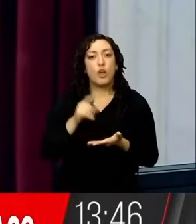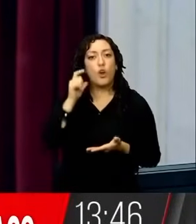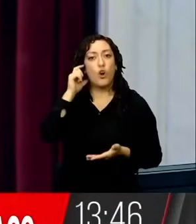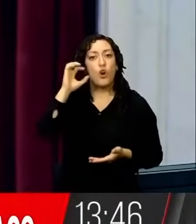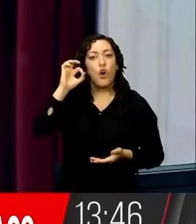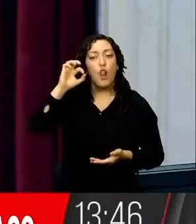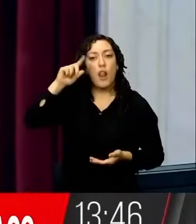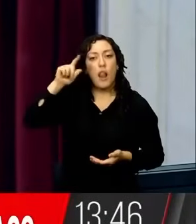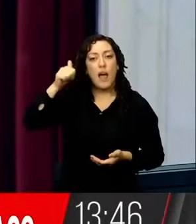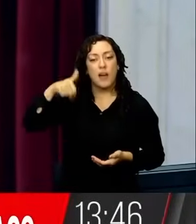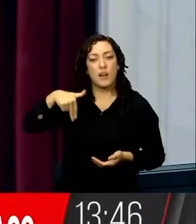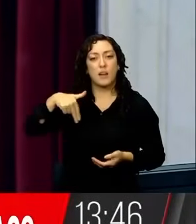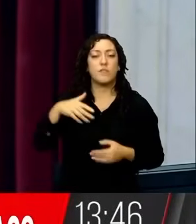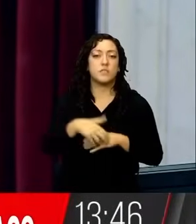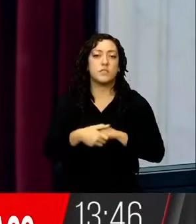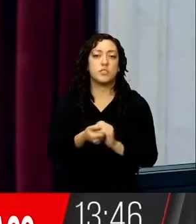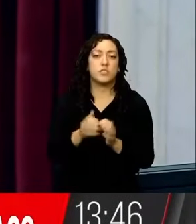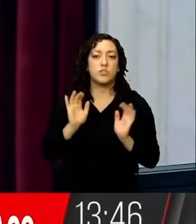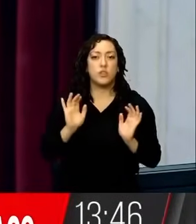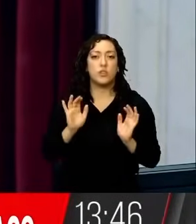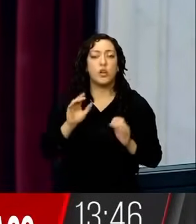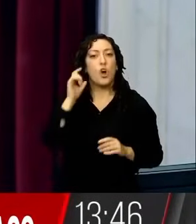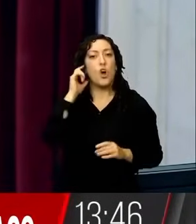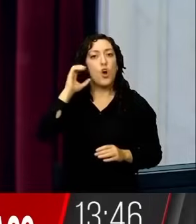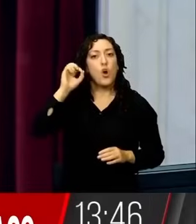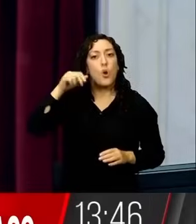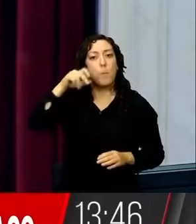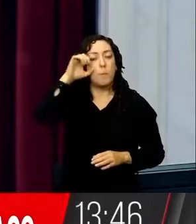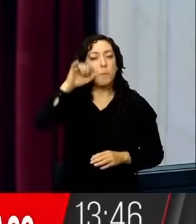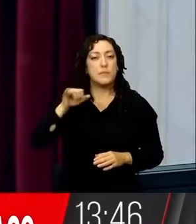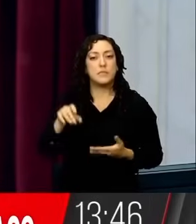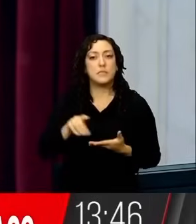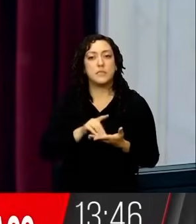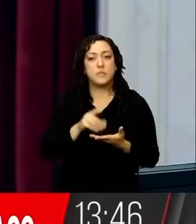Golan. Abstención. José Gómez.